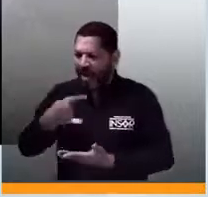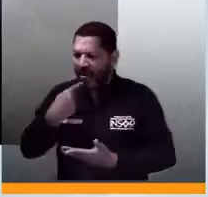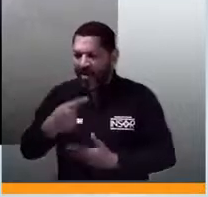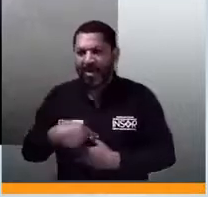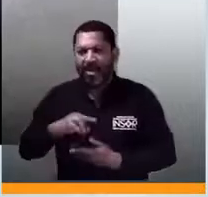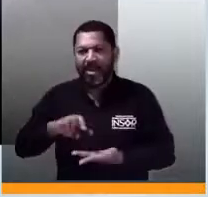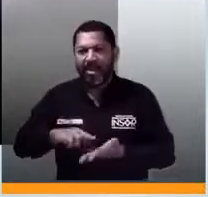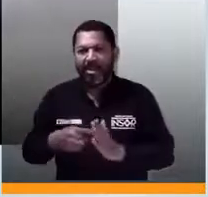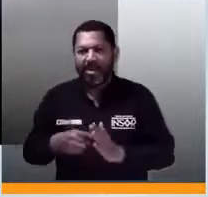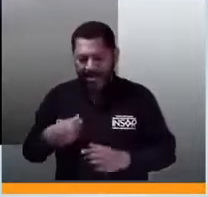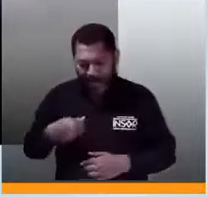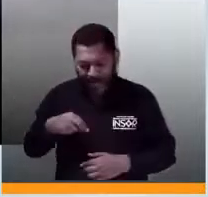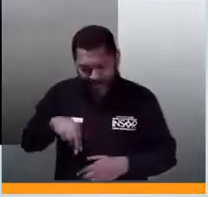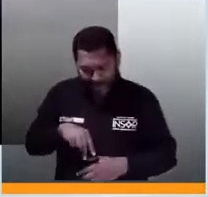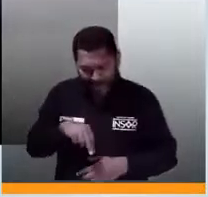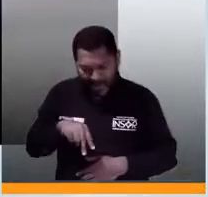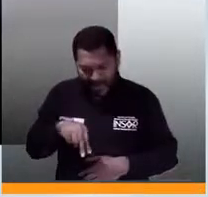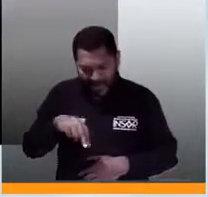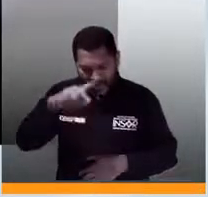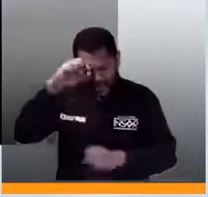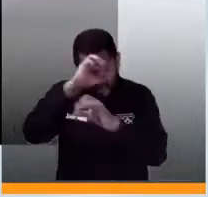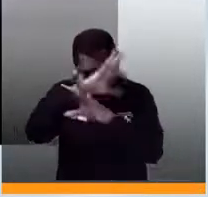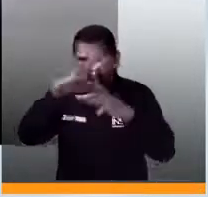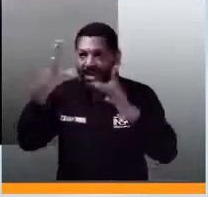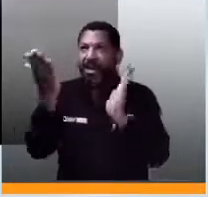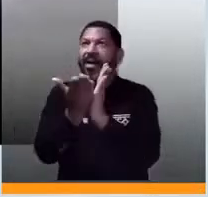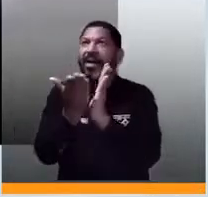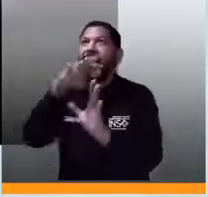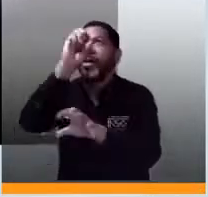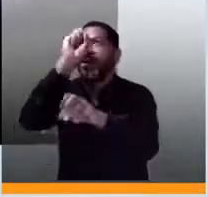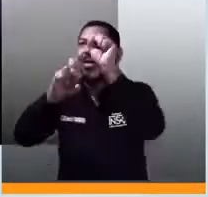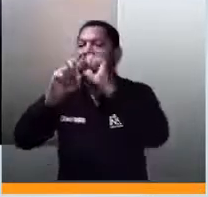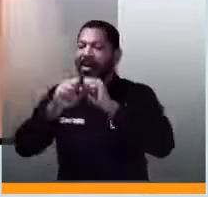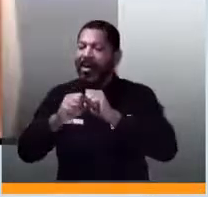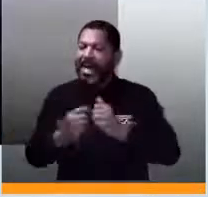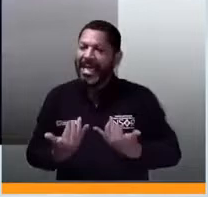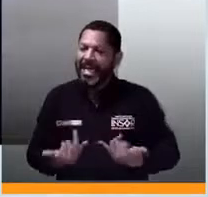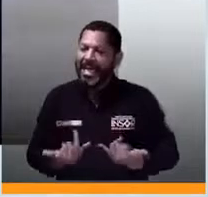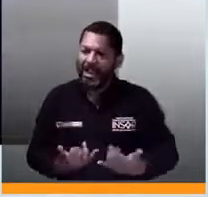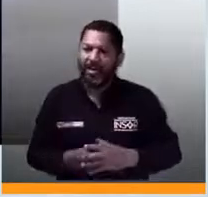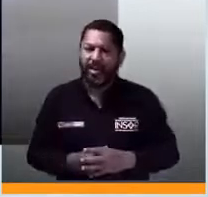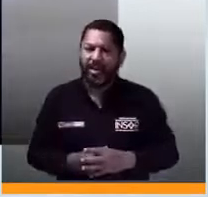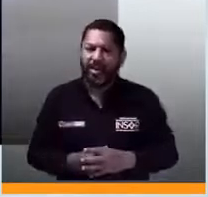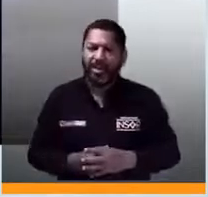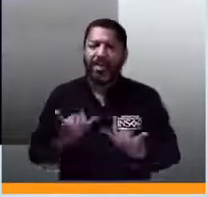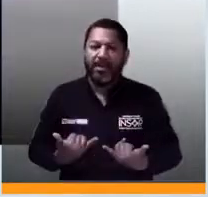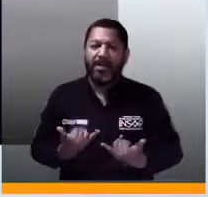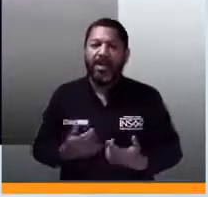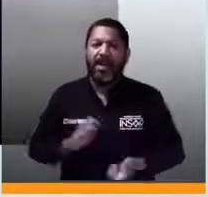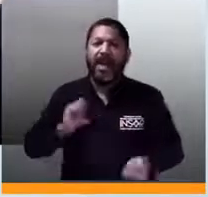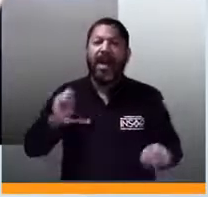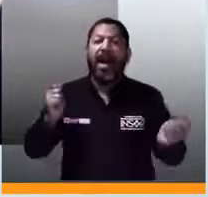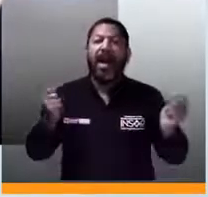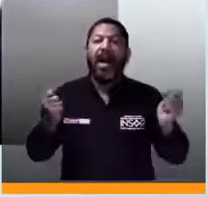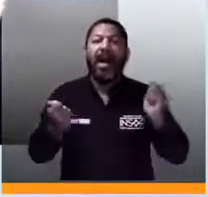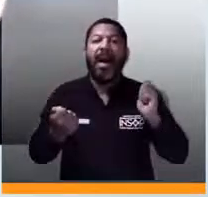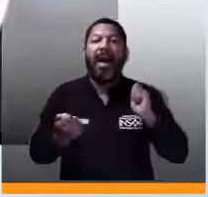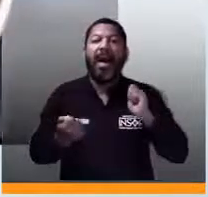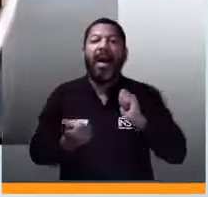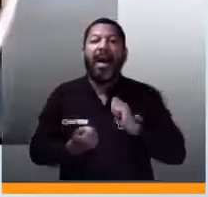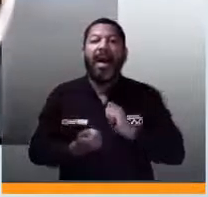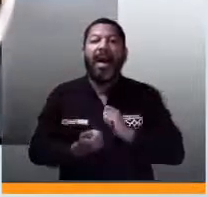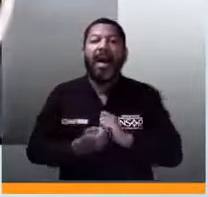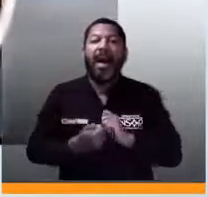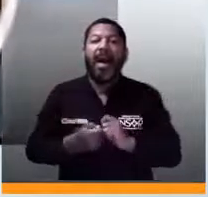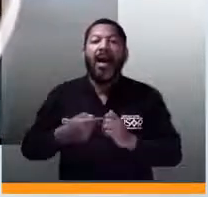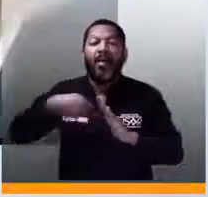ensoñaciones de un caminante solitario. Entonces yo creo que esto implica un cambio profundo de nuestra